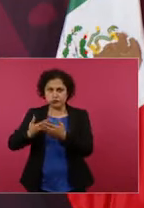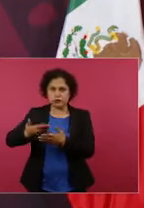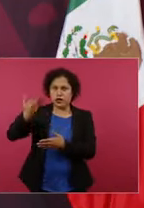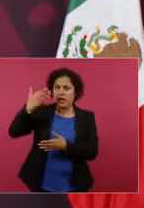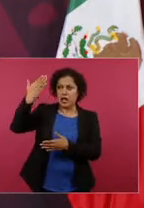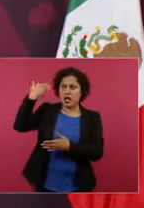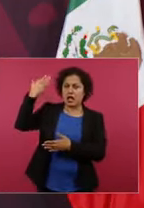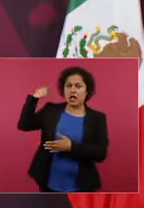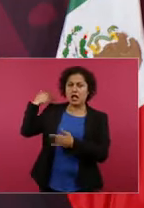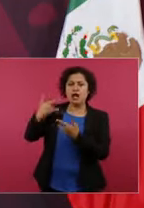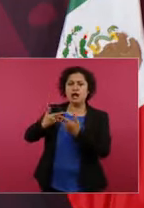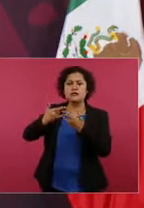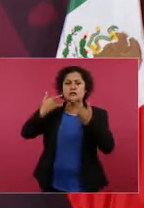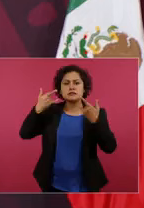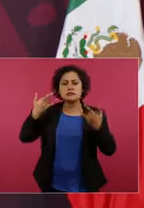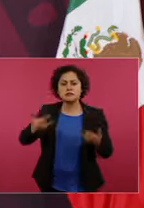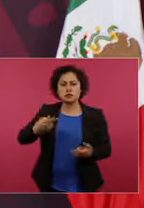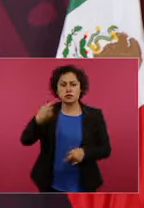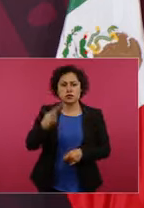en la época prehispánica,